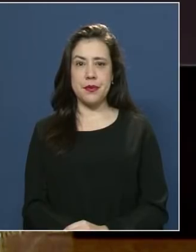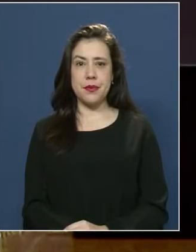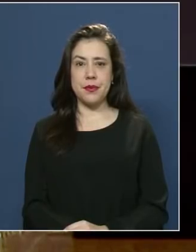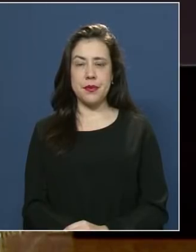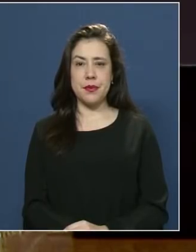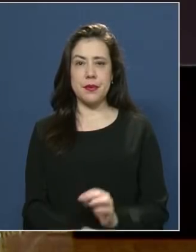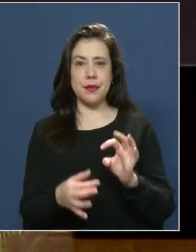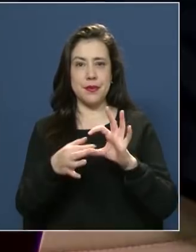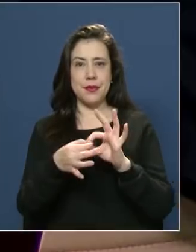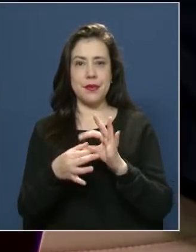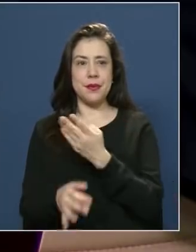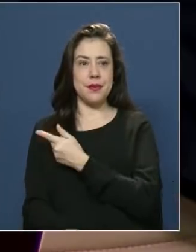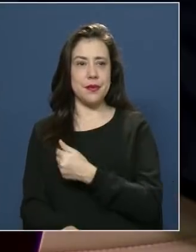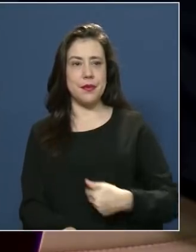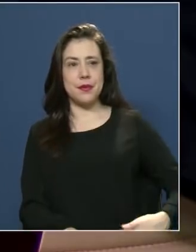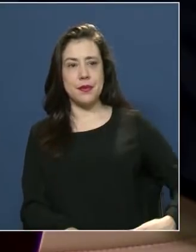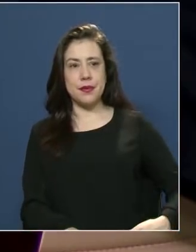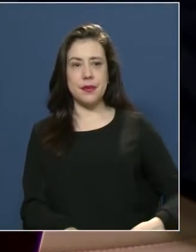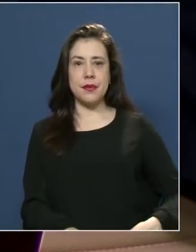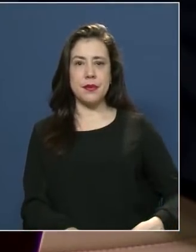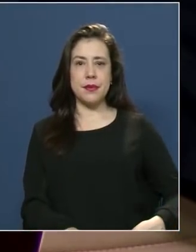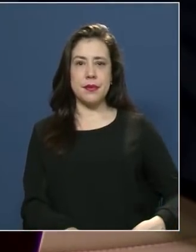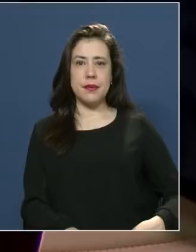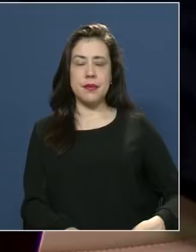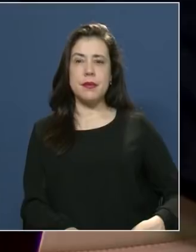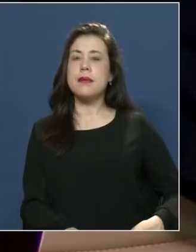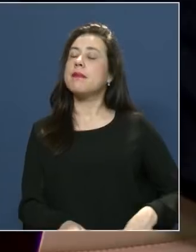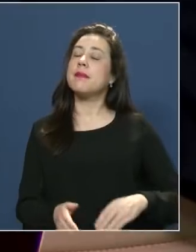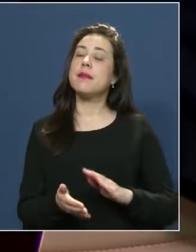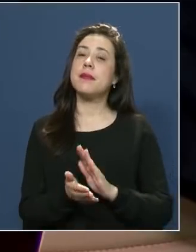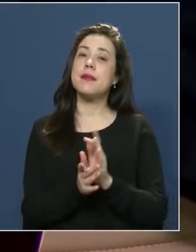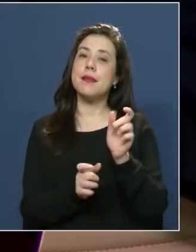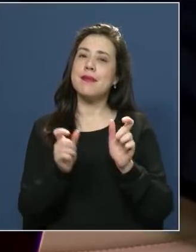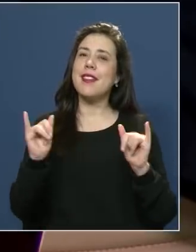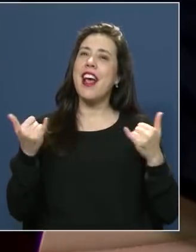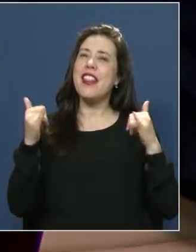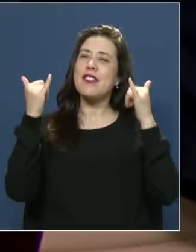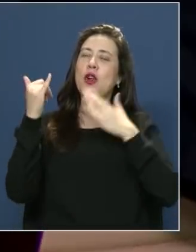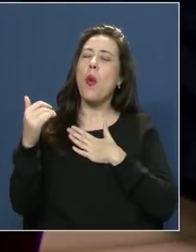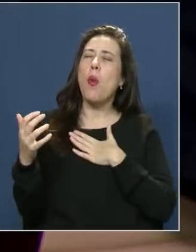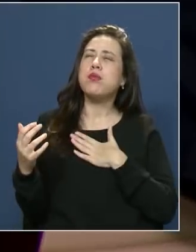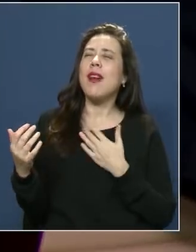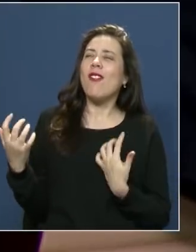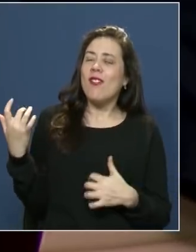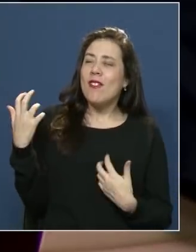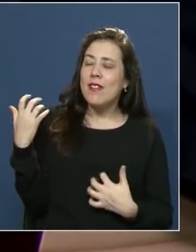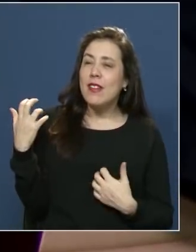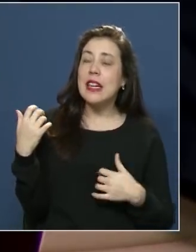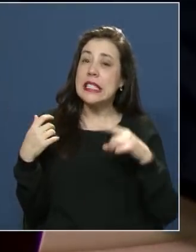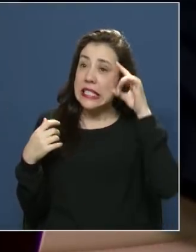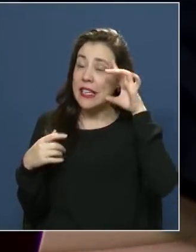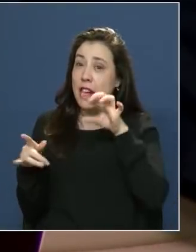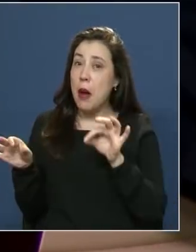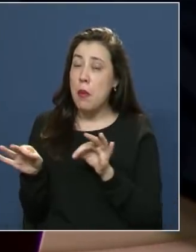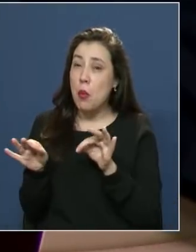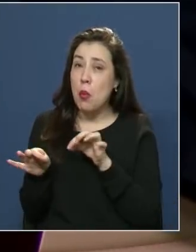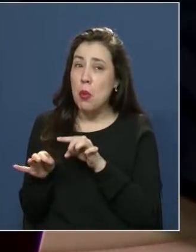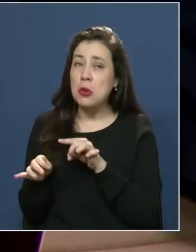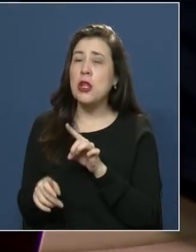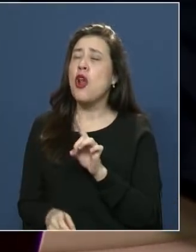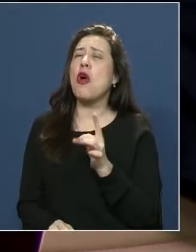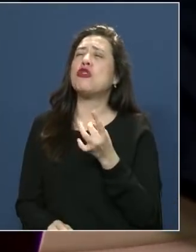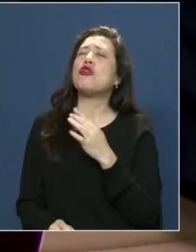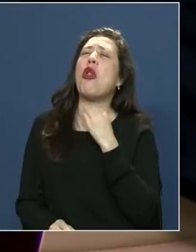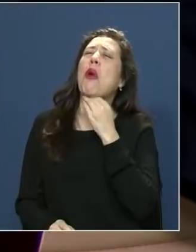Gracias, presidente. Bueno, todos aquellos que disfrutamos del rock sabemos que este género es más que